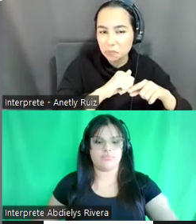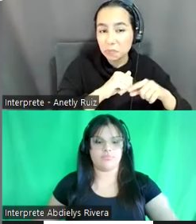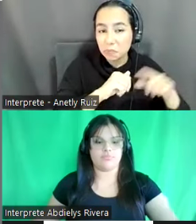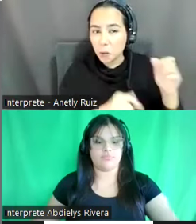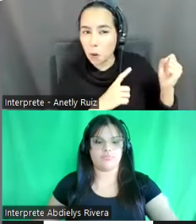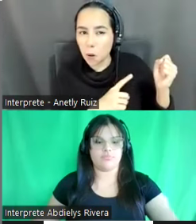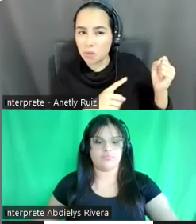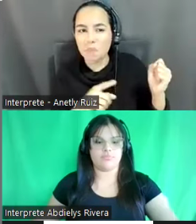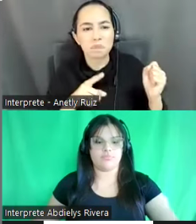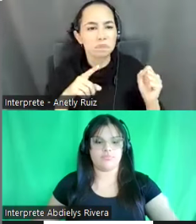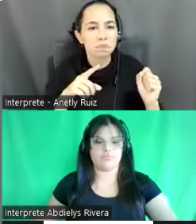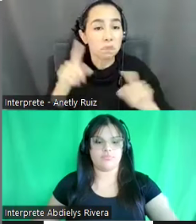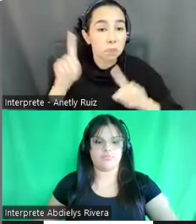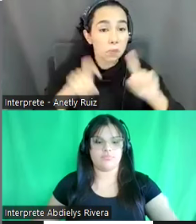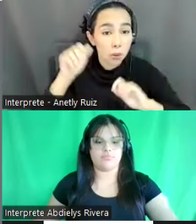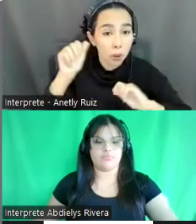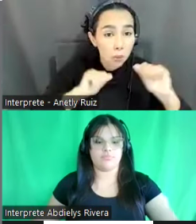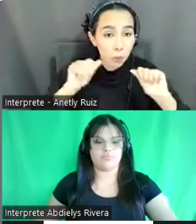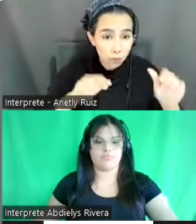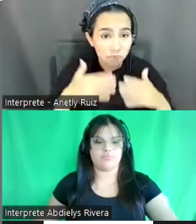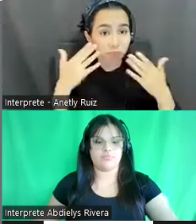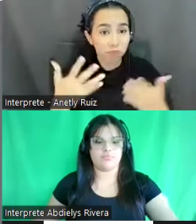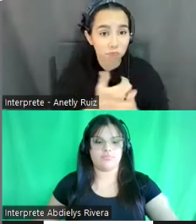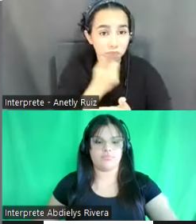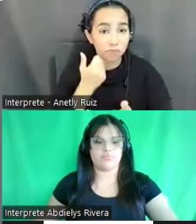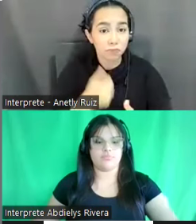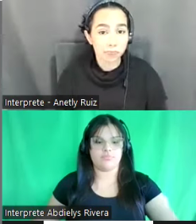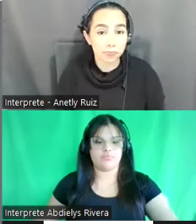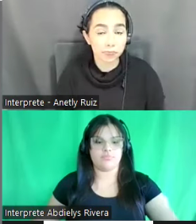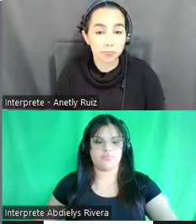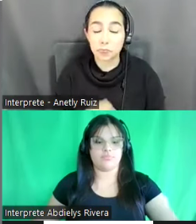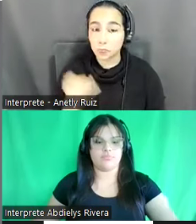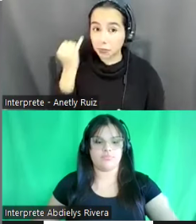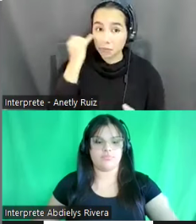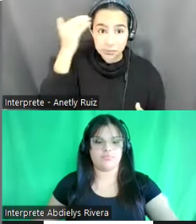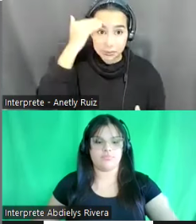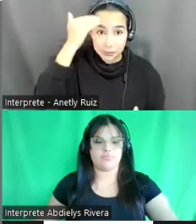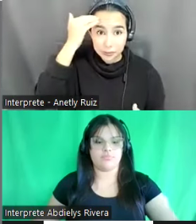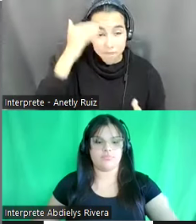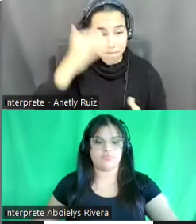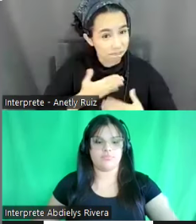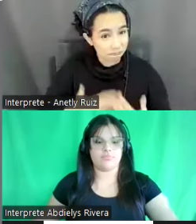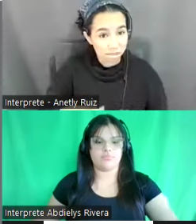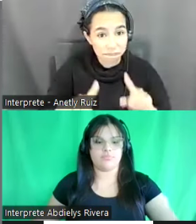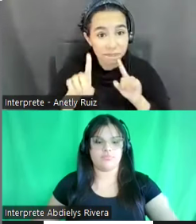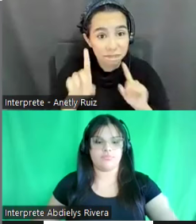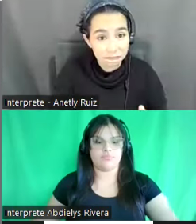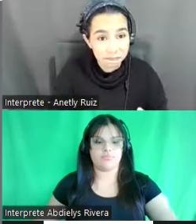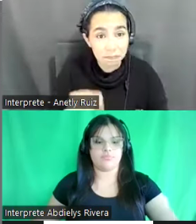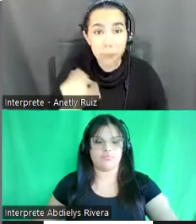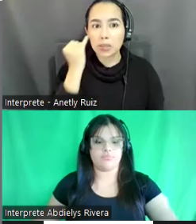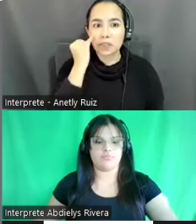interactuar un poquito y pues aquellos que le pueda contestar, pues se las contesto, que tenga la